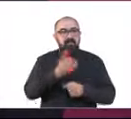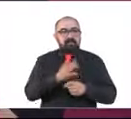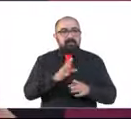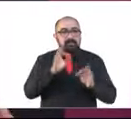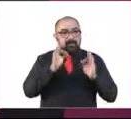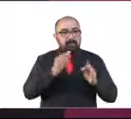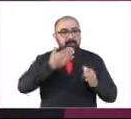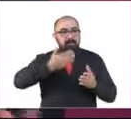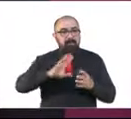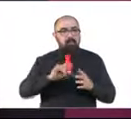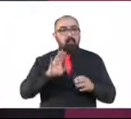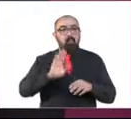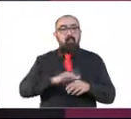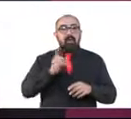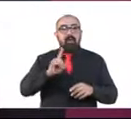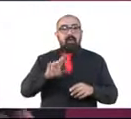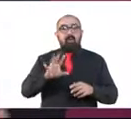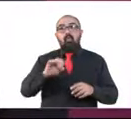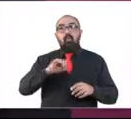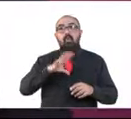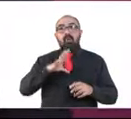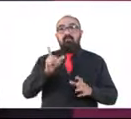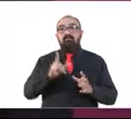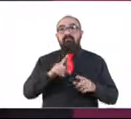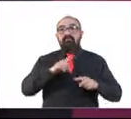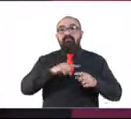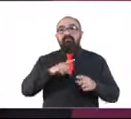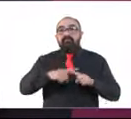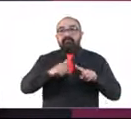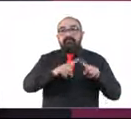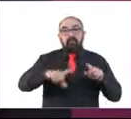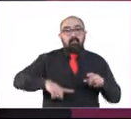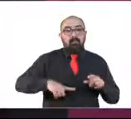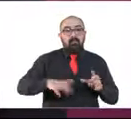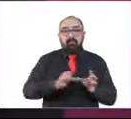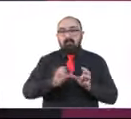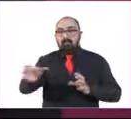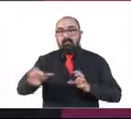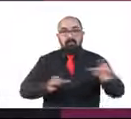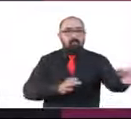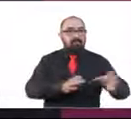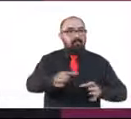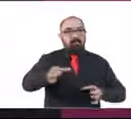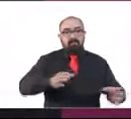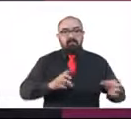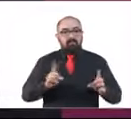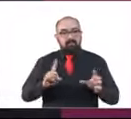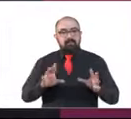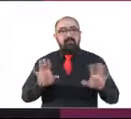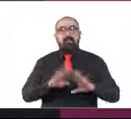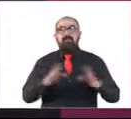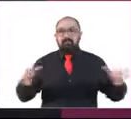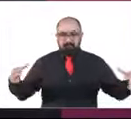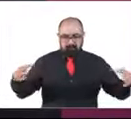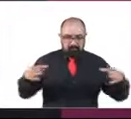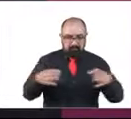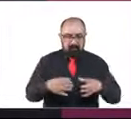porque no son, las entidades no están aisladas. Hay una serie de conexiones, tanto en movimiento de